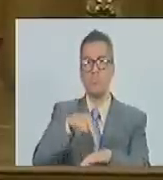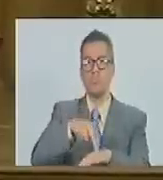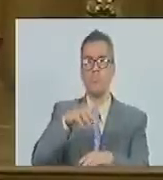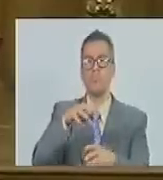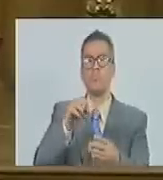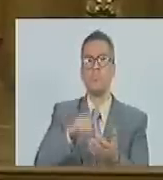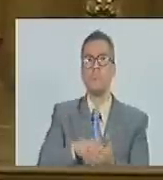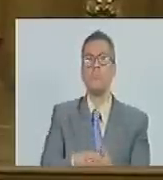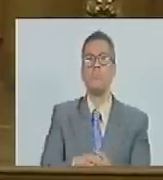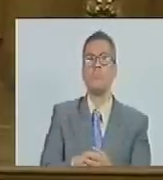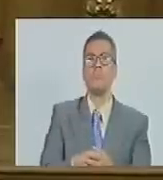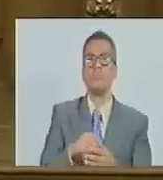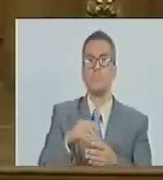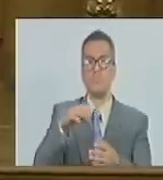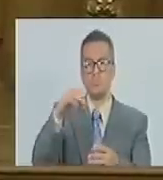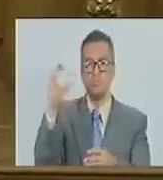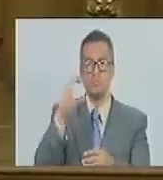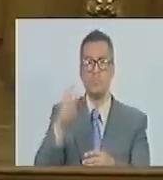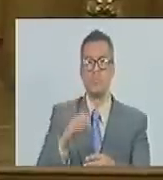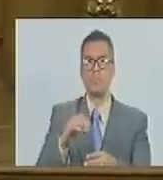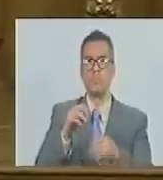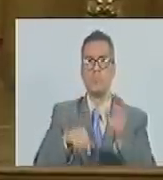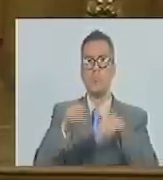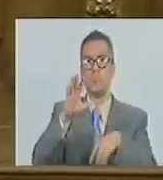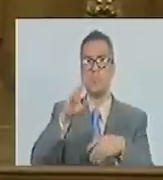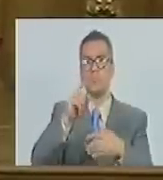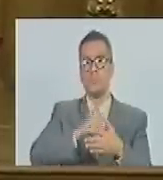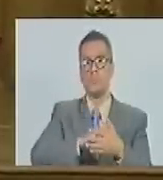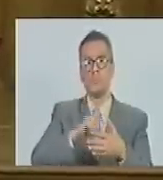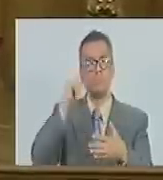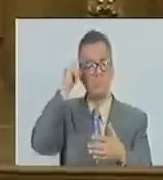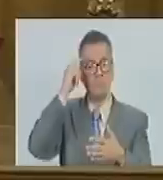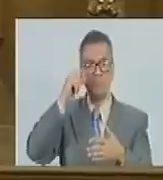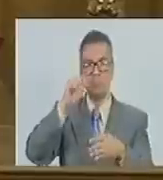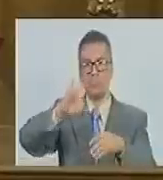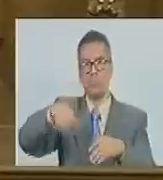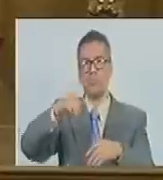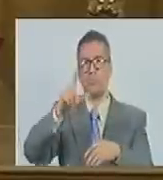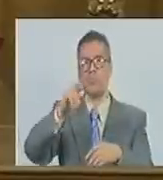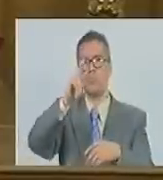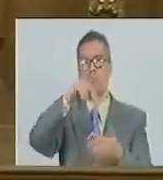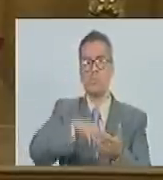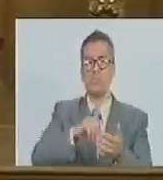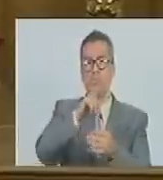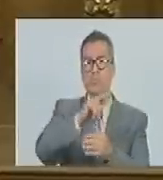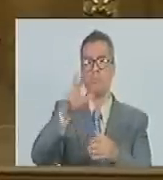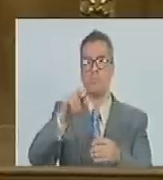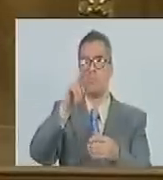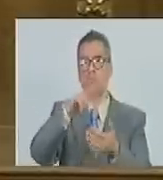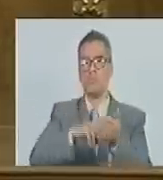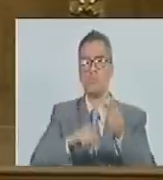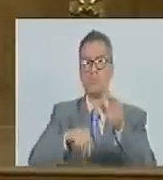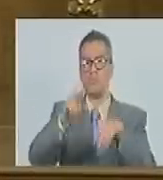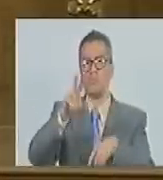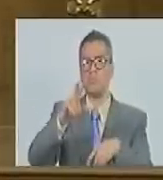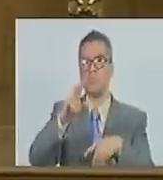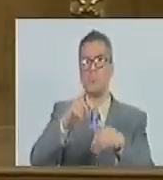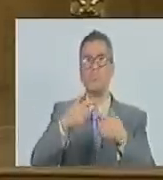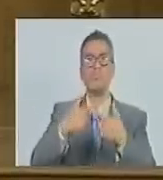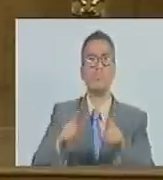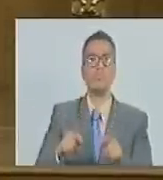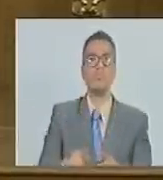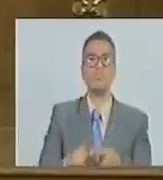sede de la Asamblea Nacional en Caracas, a los 15 días del mes de junio de 2023, año 2013, la